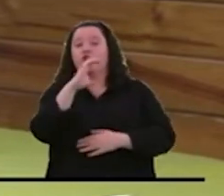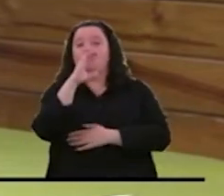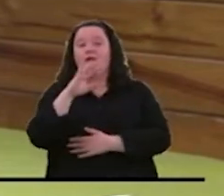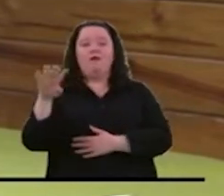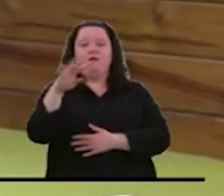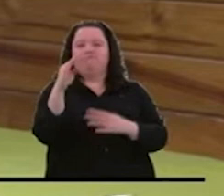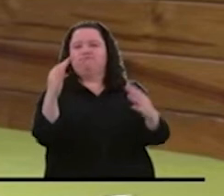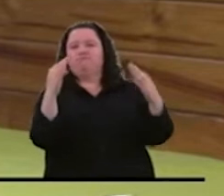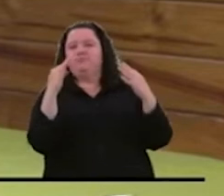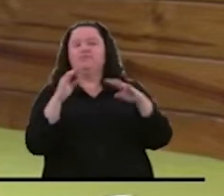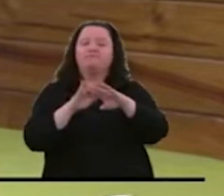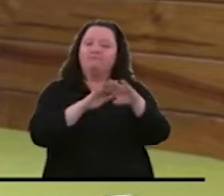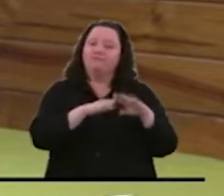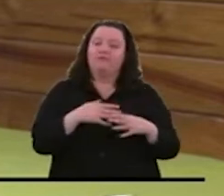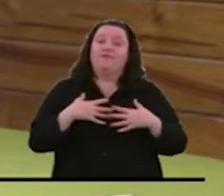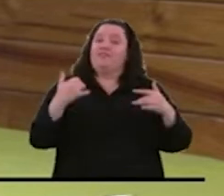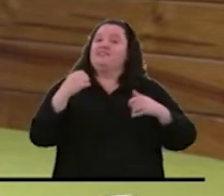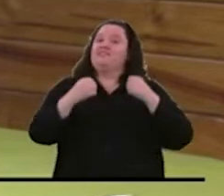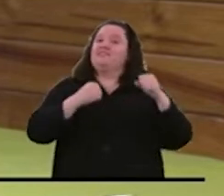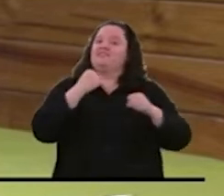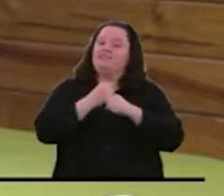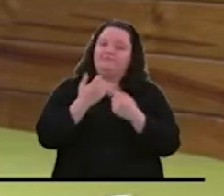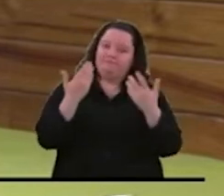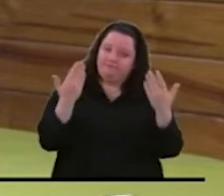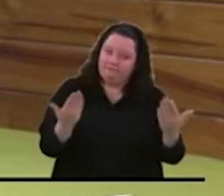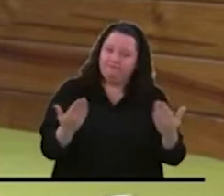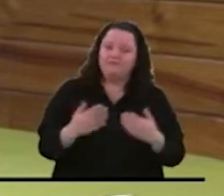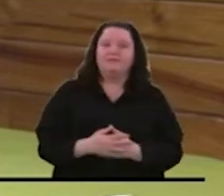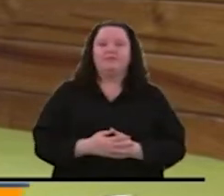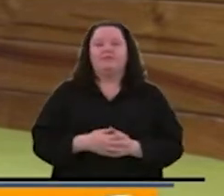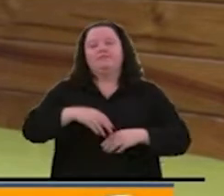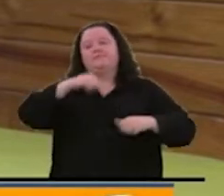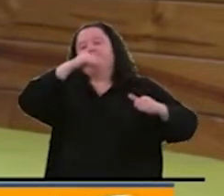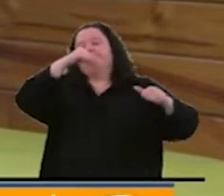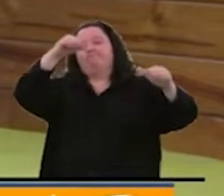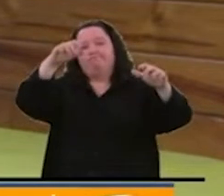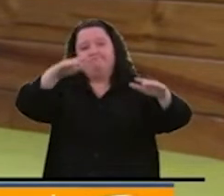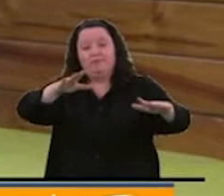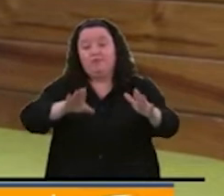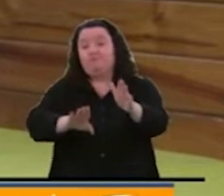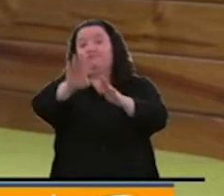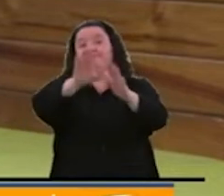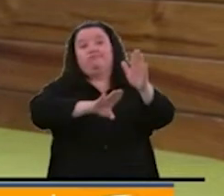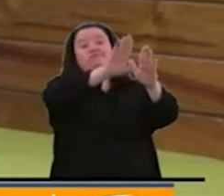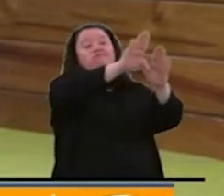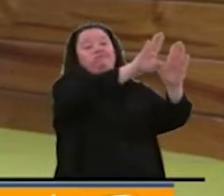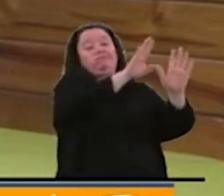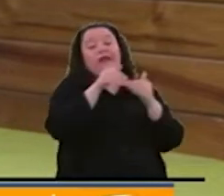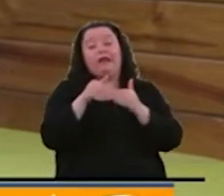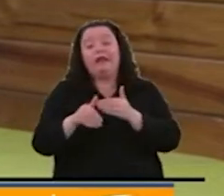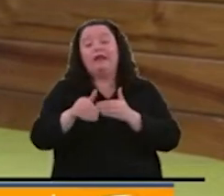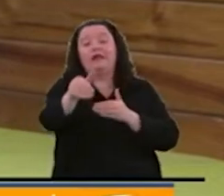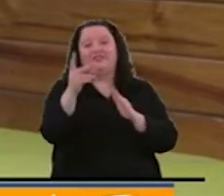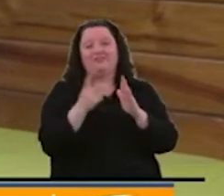todos los colombianos deseándoles un feliz año, muchas bendiciones, muchos éxitos y que